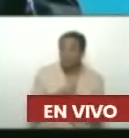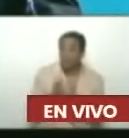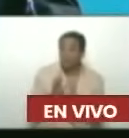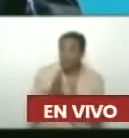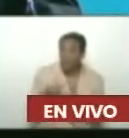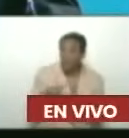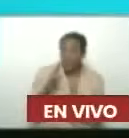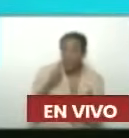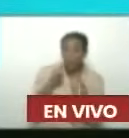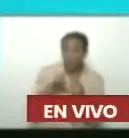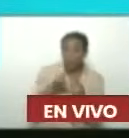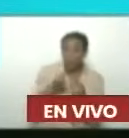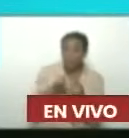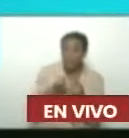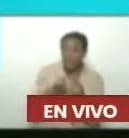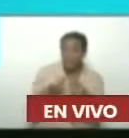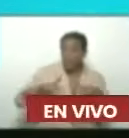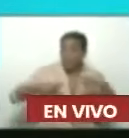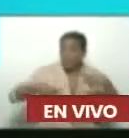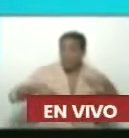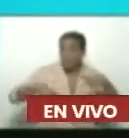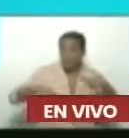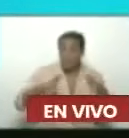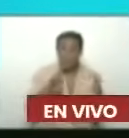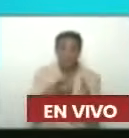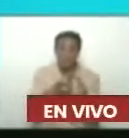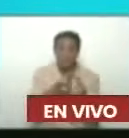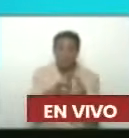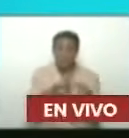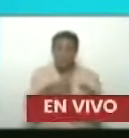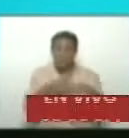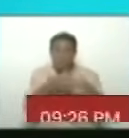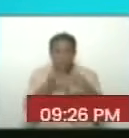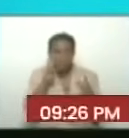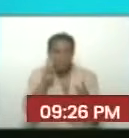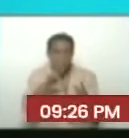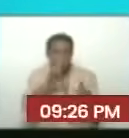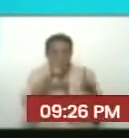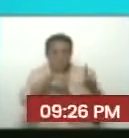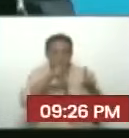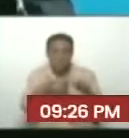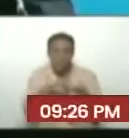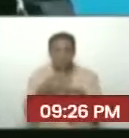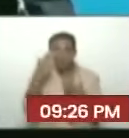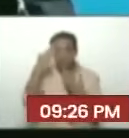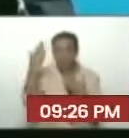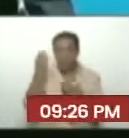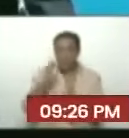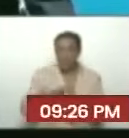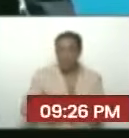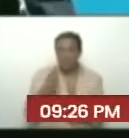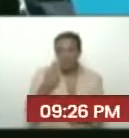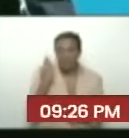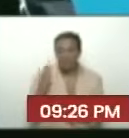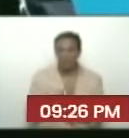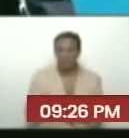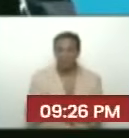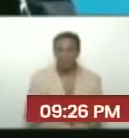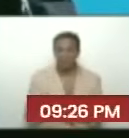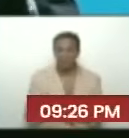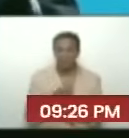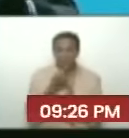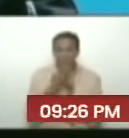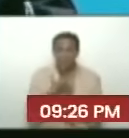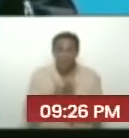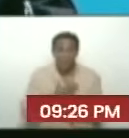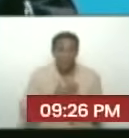Josué, te conocí por TikTok. ¿Ah? Hola, ¿cómo está? ¿Cómo está? Bueno,